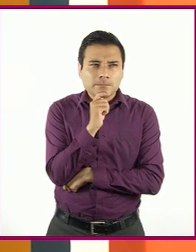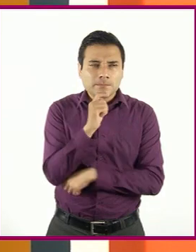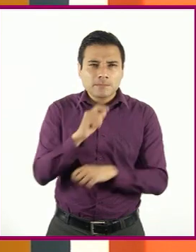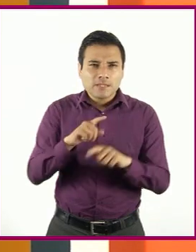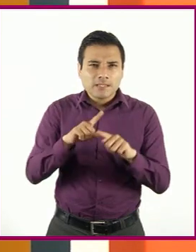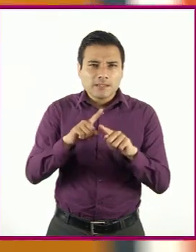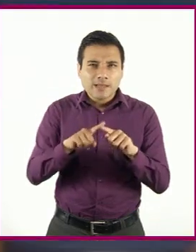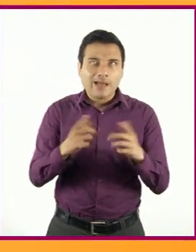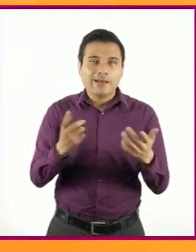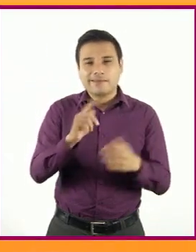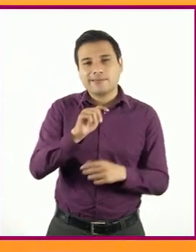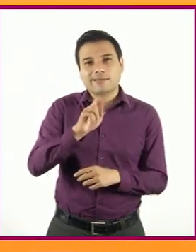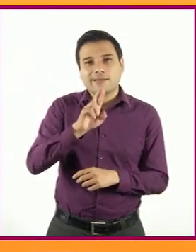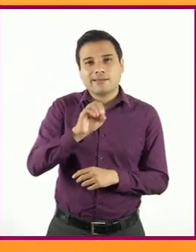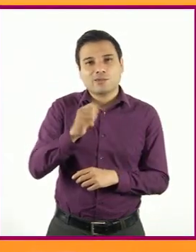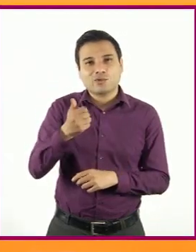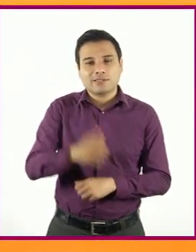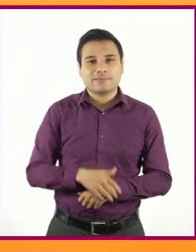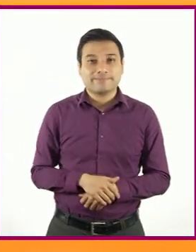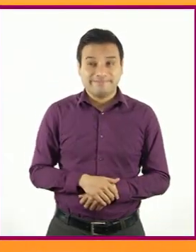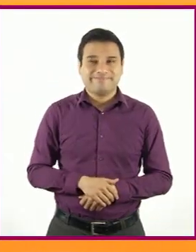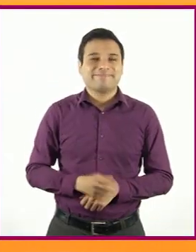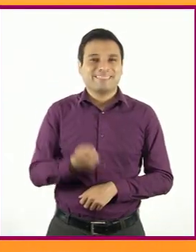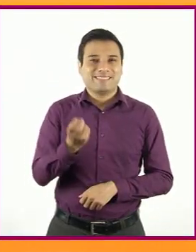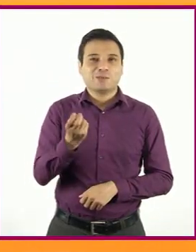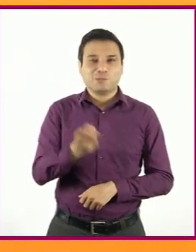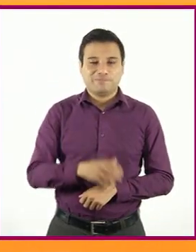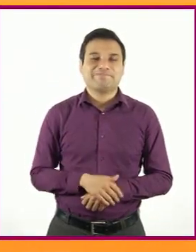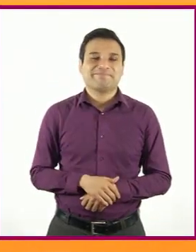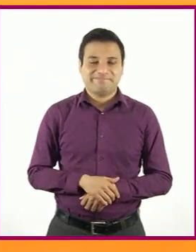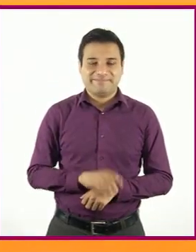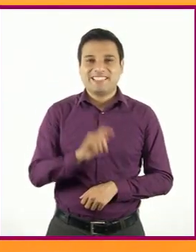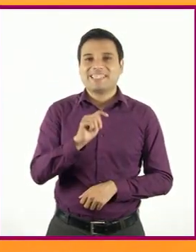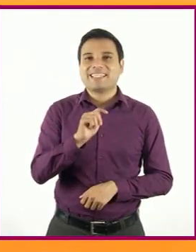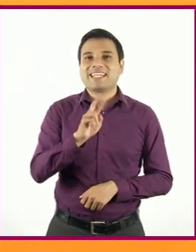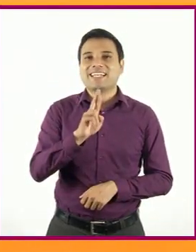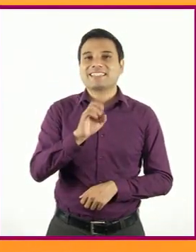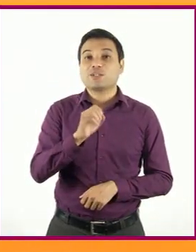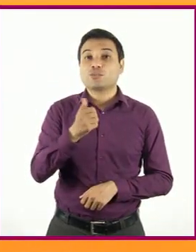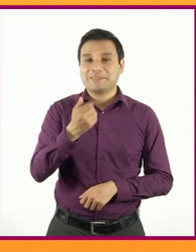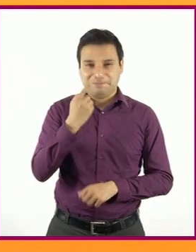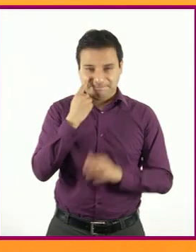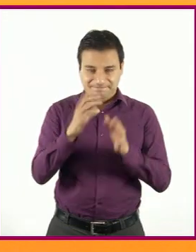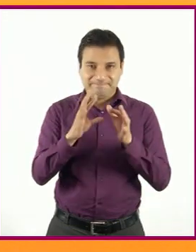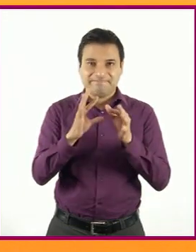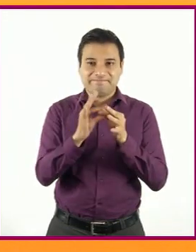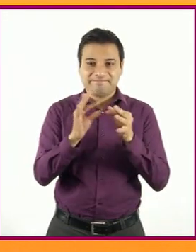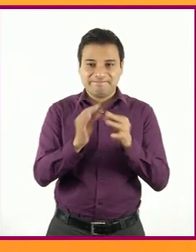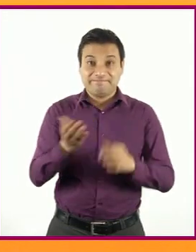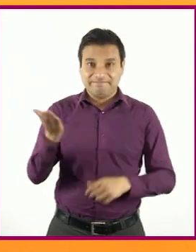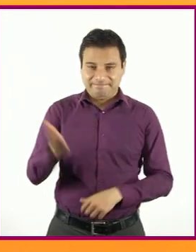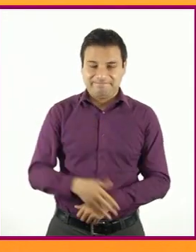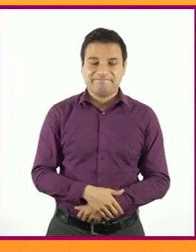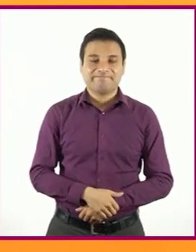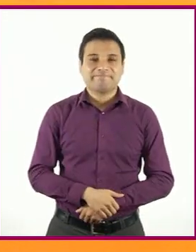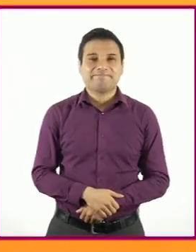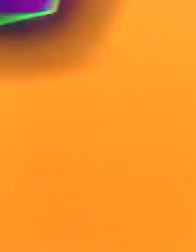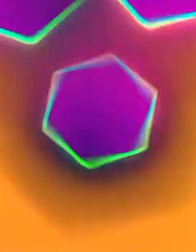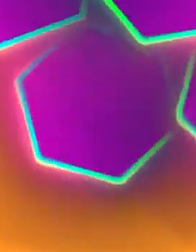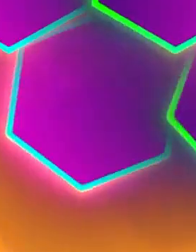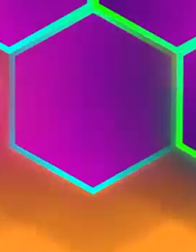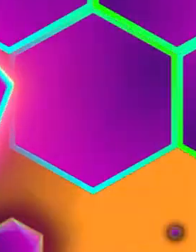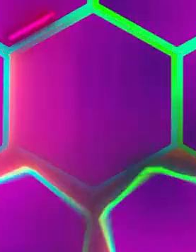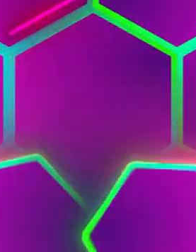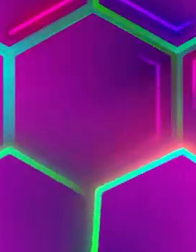pensar. TR06. Sí, precisamente TR06 tiene algo que decir al respecto. Vamos contigo, TR06.